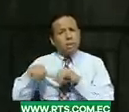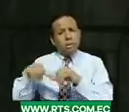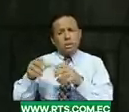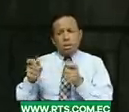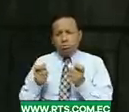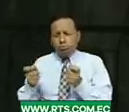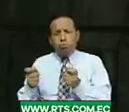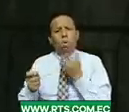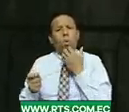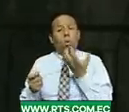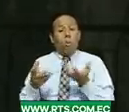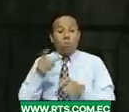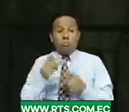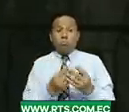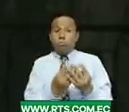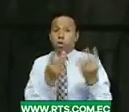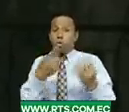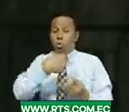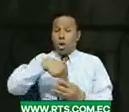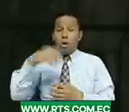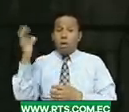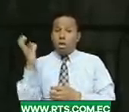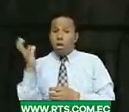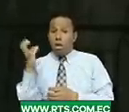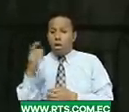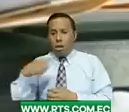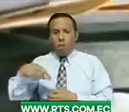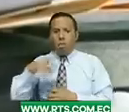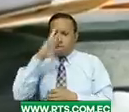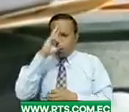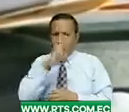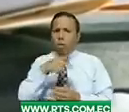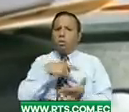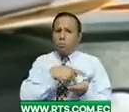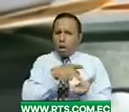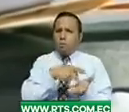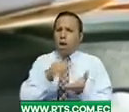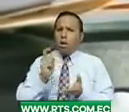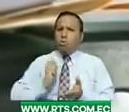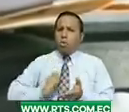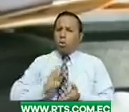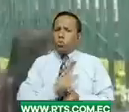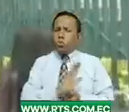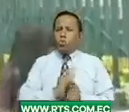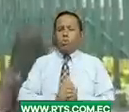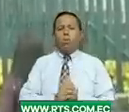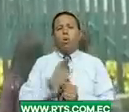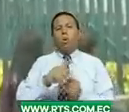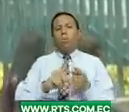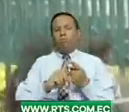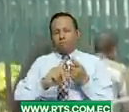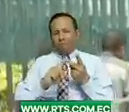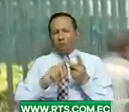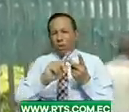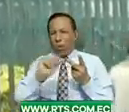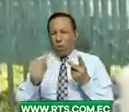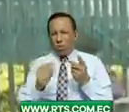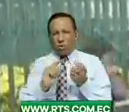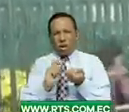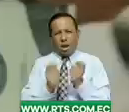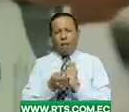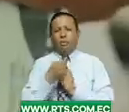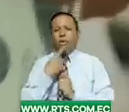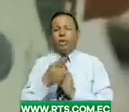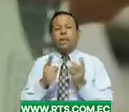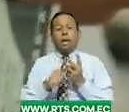los cambios que se conoce extraoficialmente es que la pensión del jubilado no se calcule solo con los 5 mejores años, sino